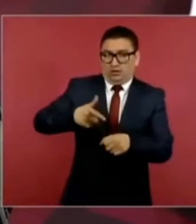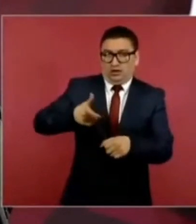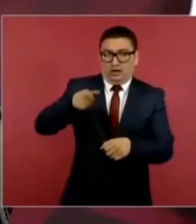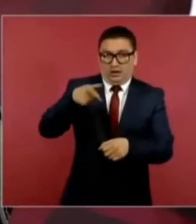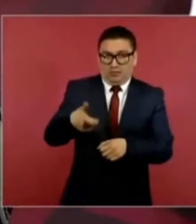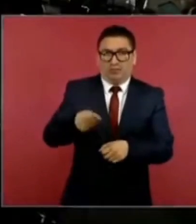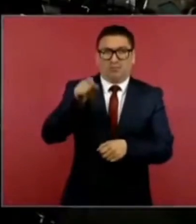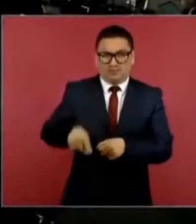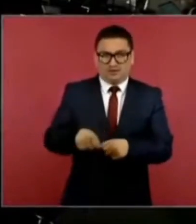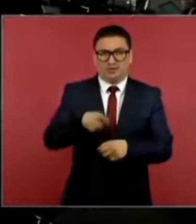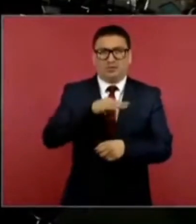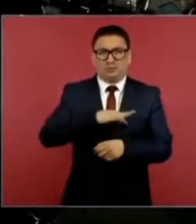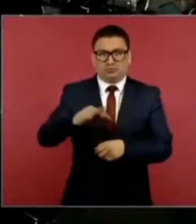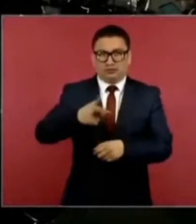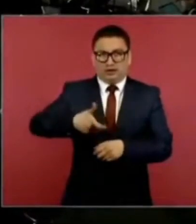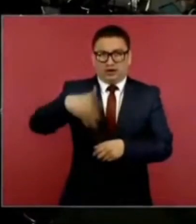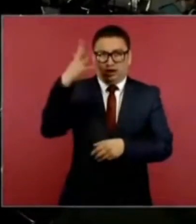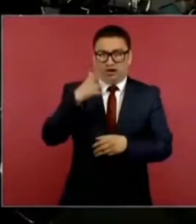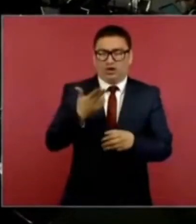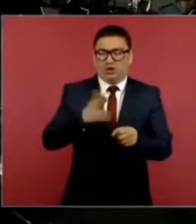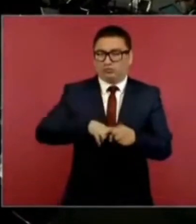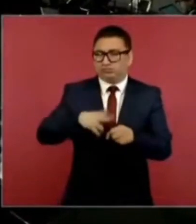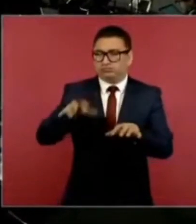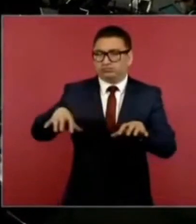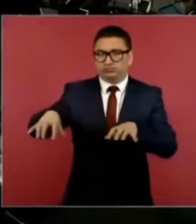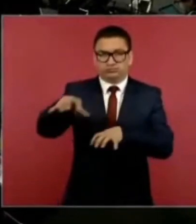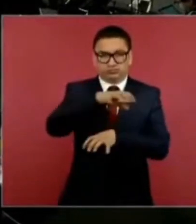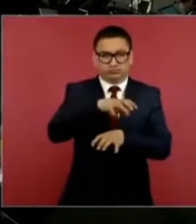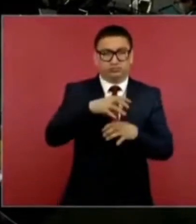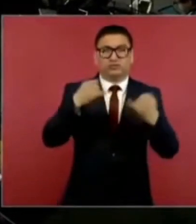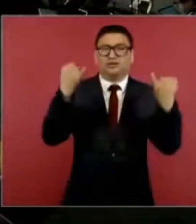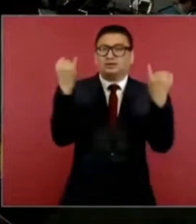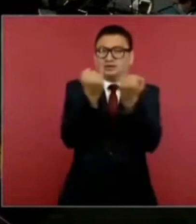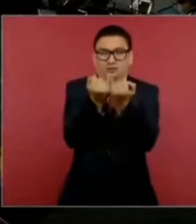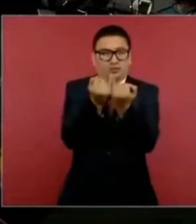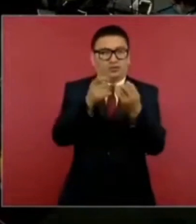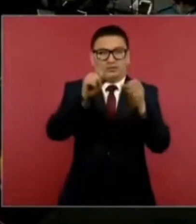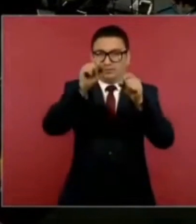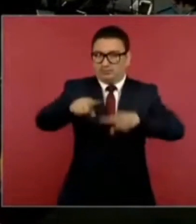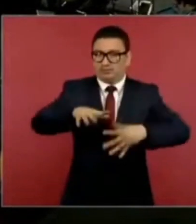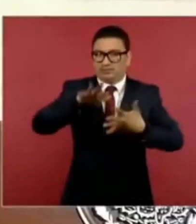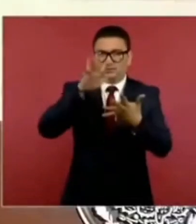hospitales. Y lo mismo en el caso de los reclusorios.